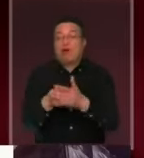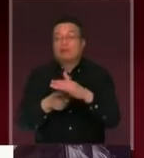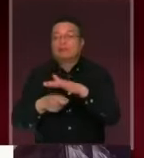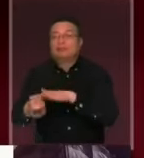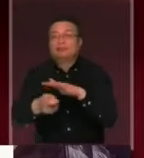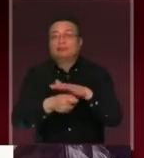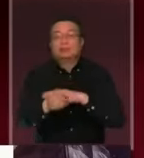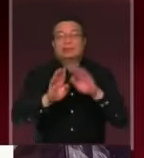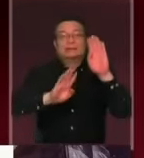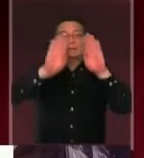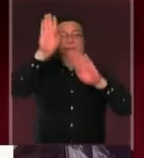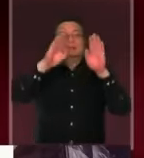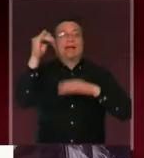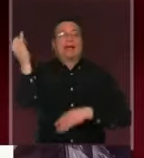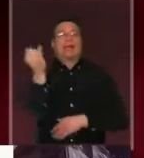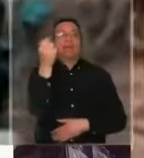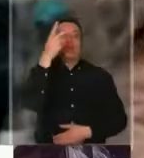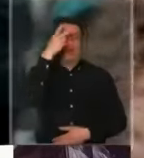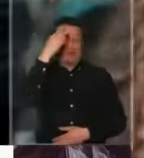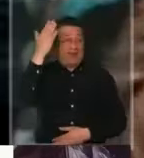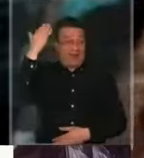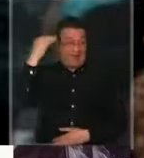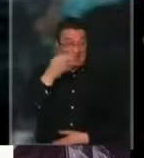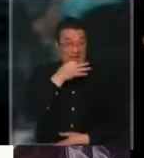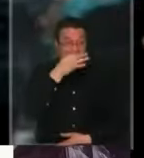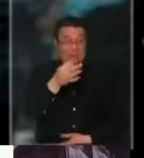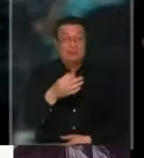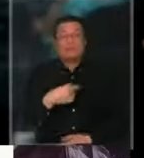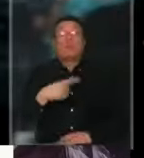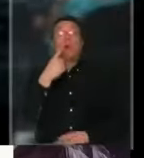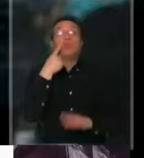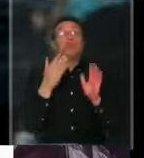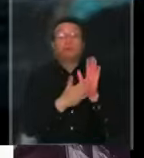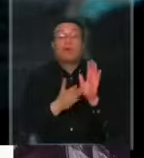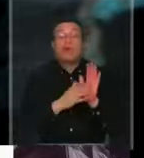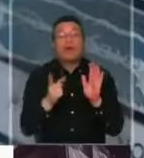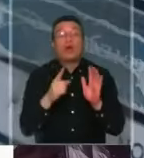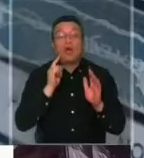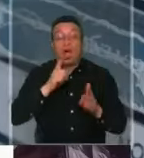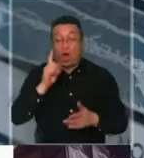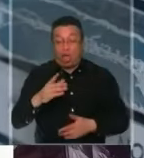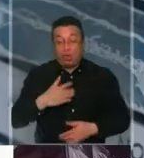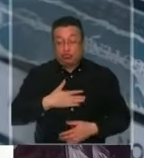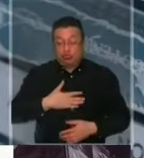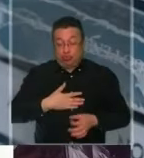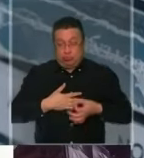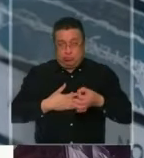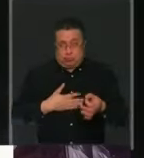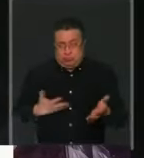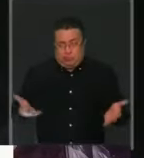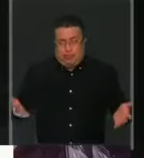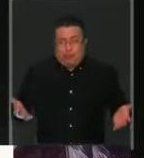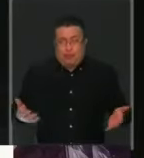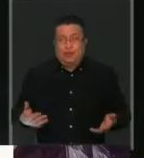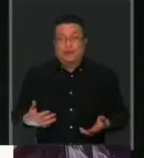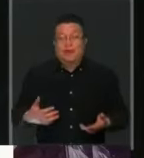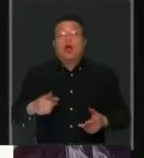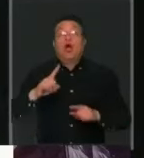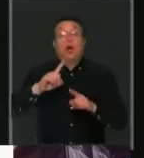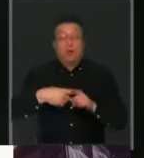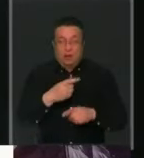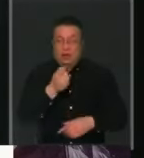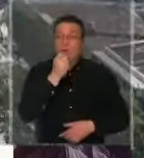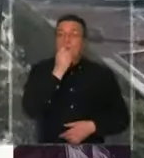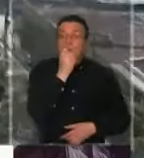a un candidato independiente en Coquimbo. No tiene cómo comprobarse porque el que tiene que emitir la orden soy yo. Una nueva acusación en